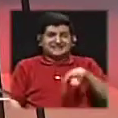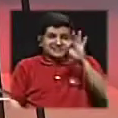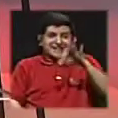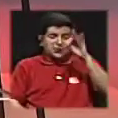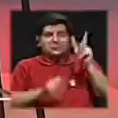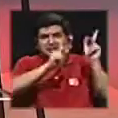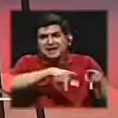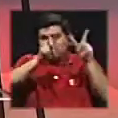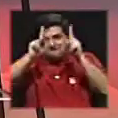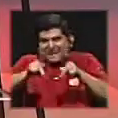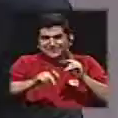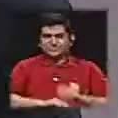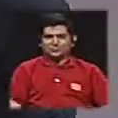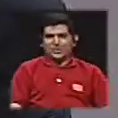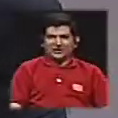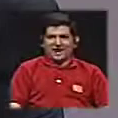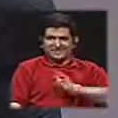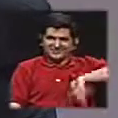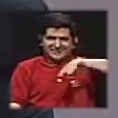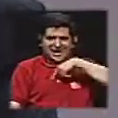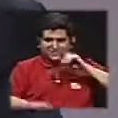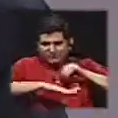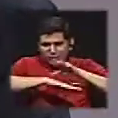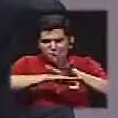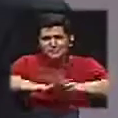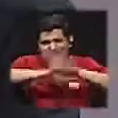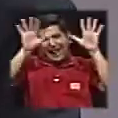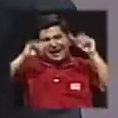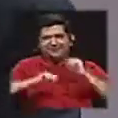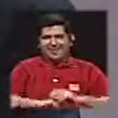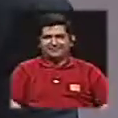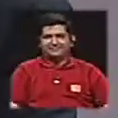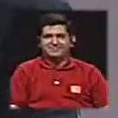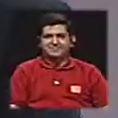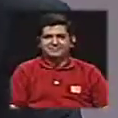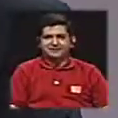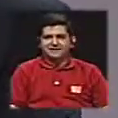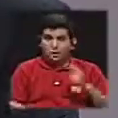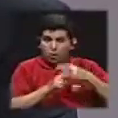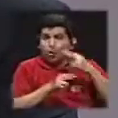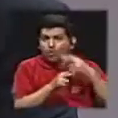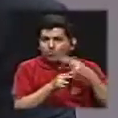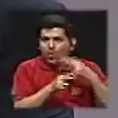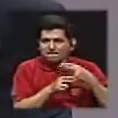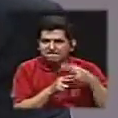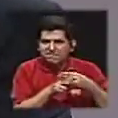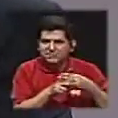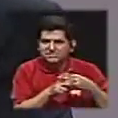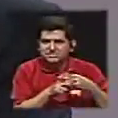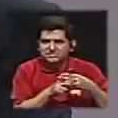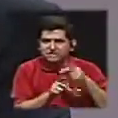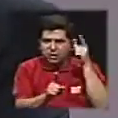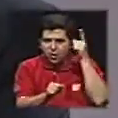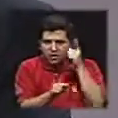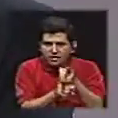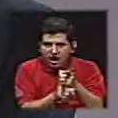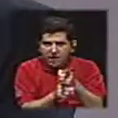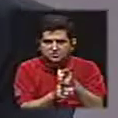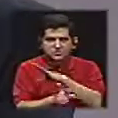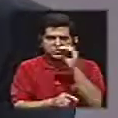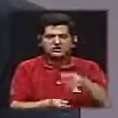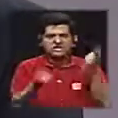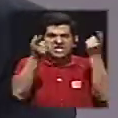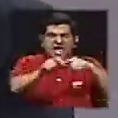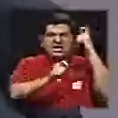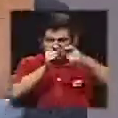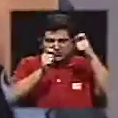las personas que nos orienten con claridad, con los nombres apropiados y con los